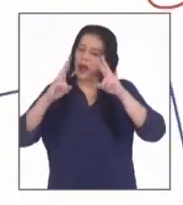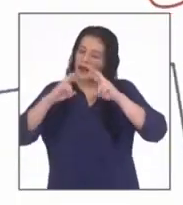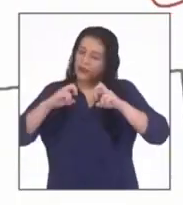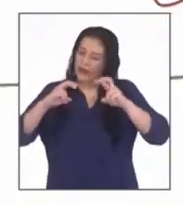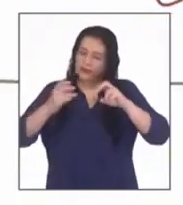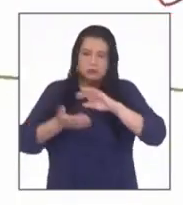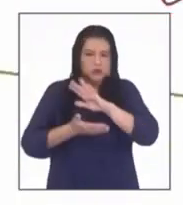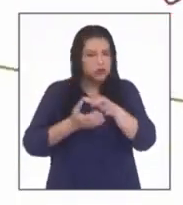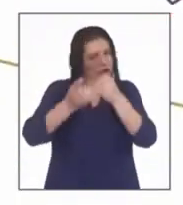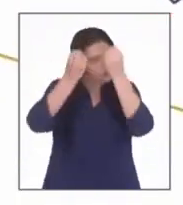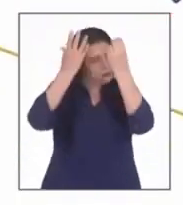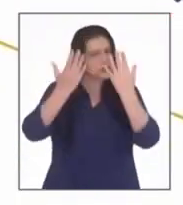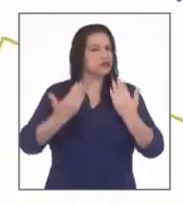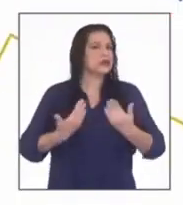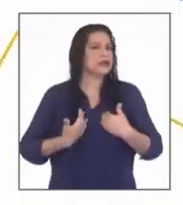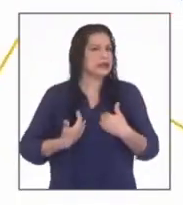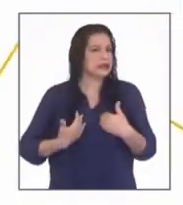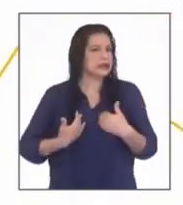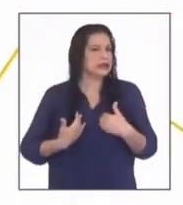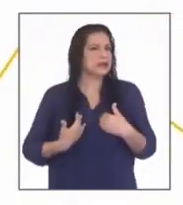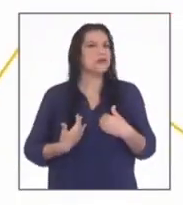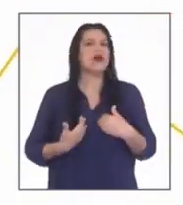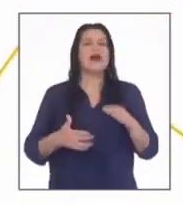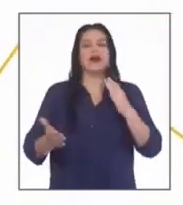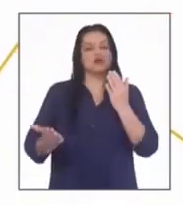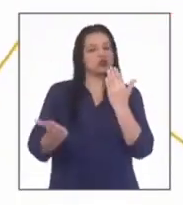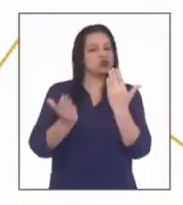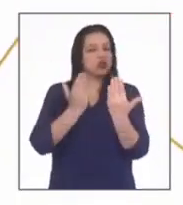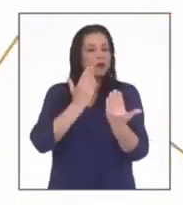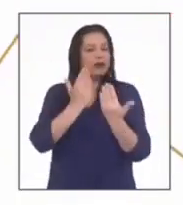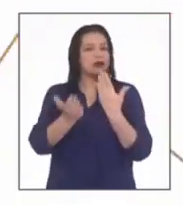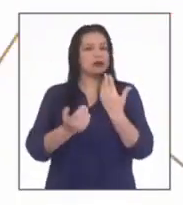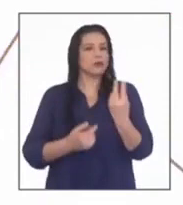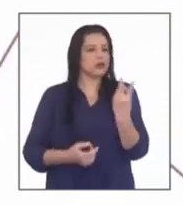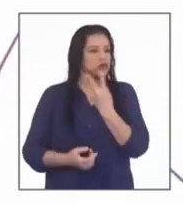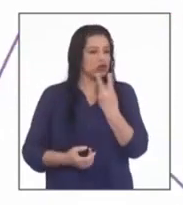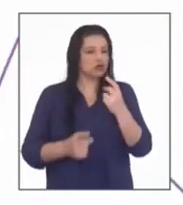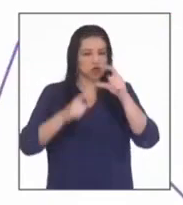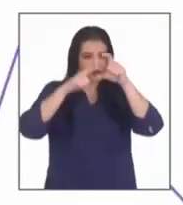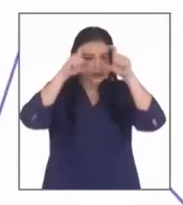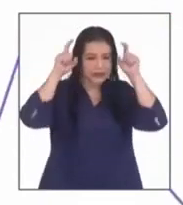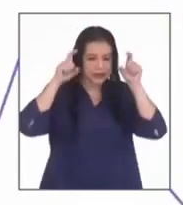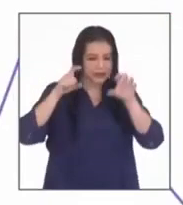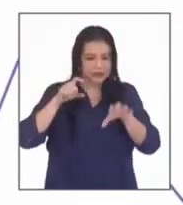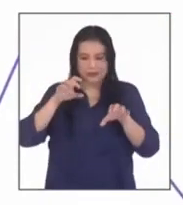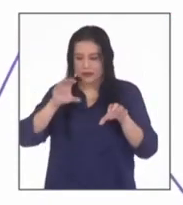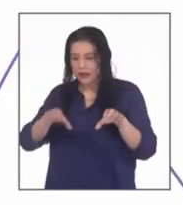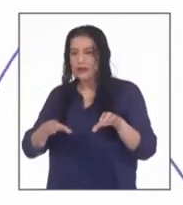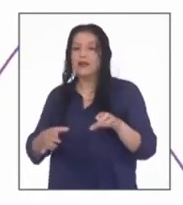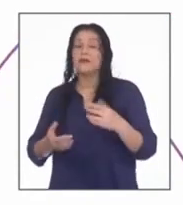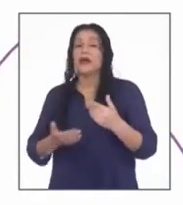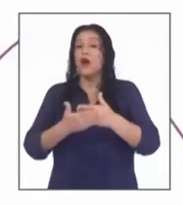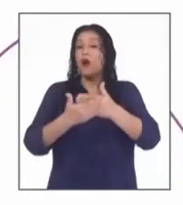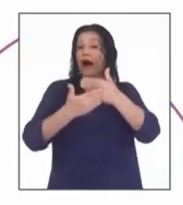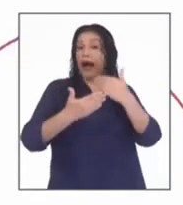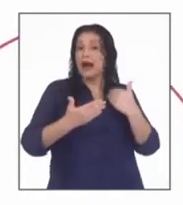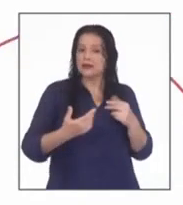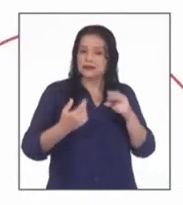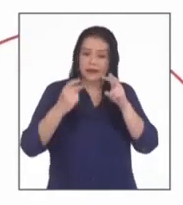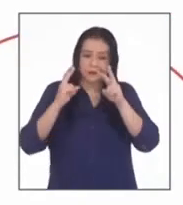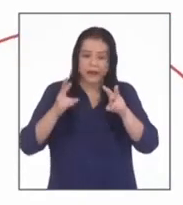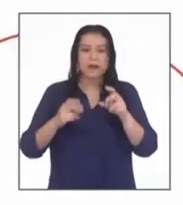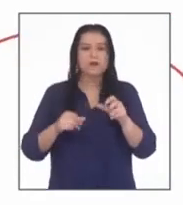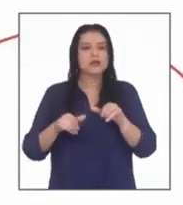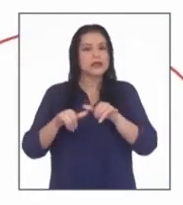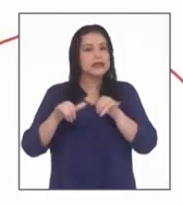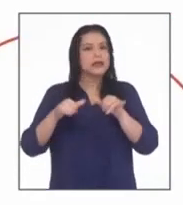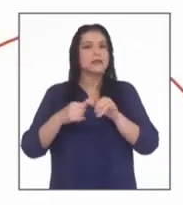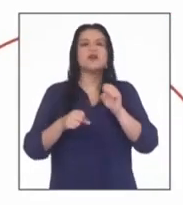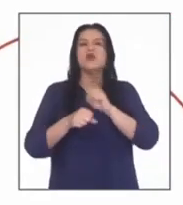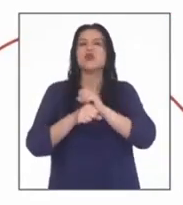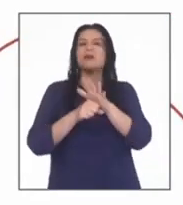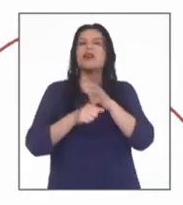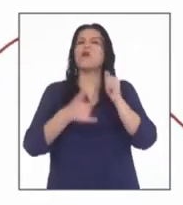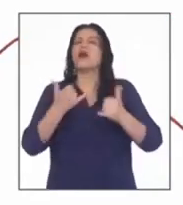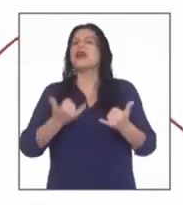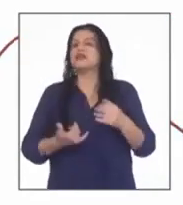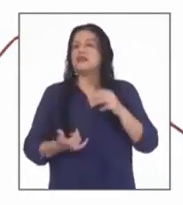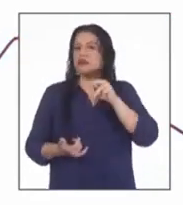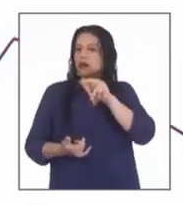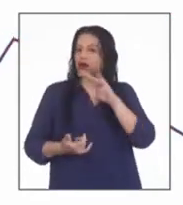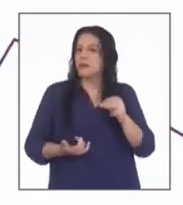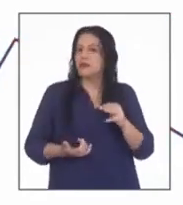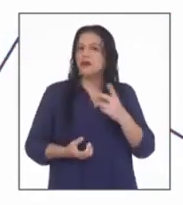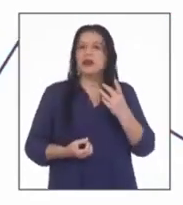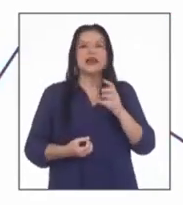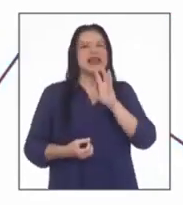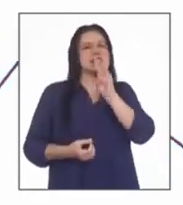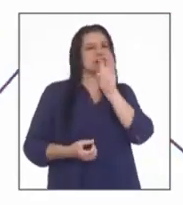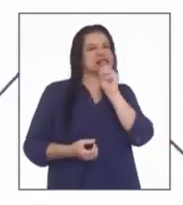Analizaremos la información que tenemos haciendo un comparativo entre ambos tipos de mascarillas. Previamente notemos que el diámetro del coronavirus se encuentra entre